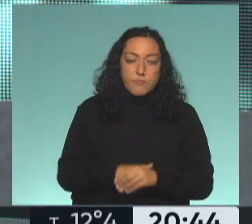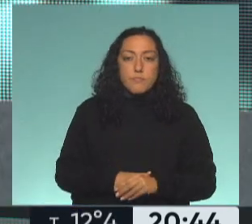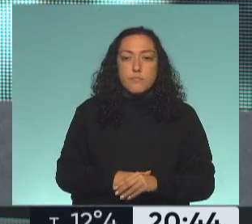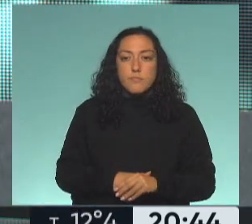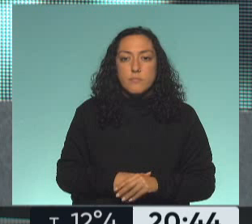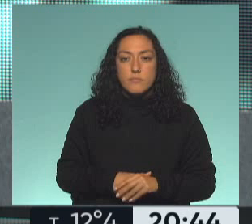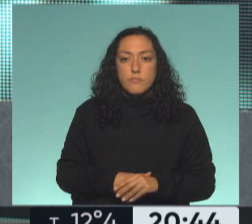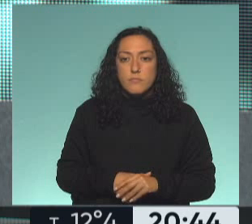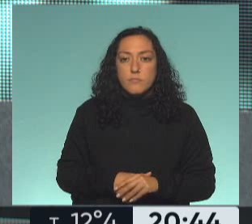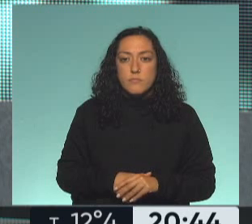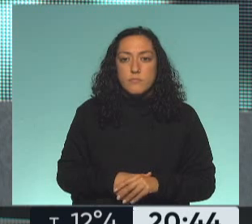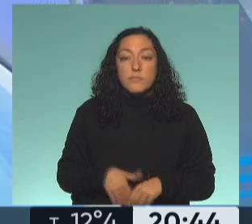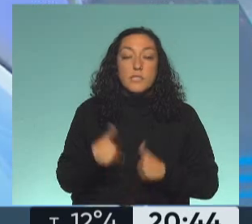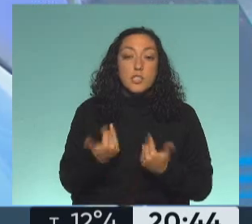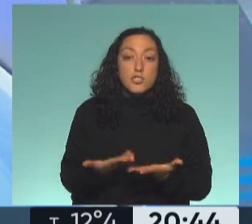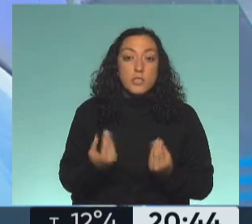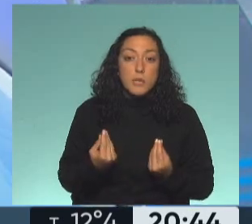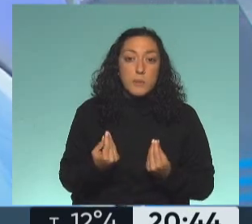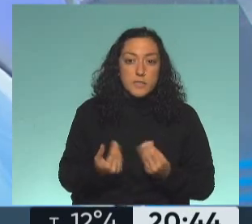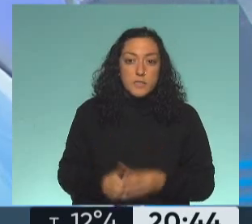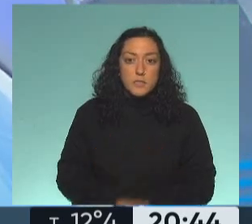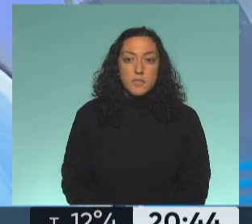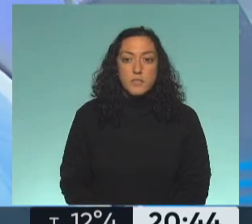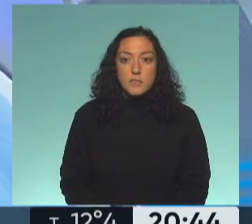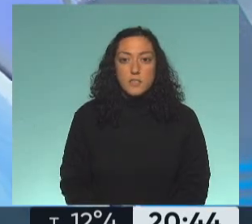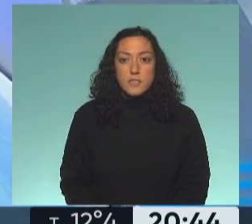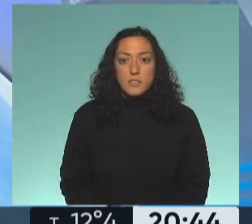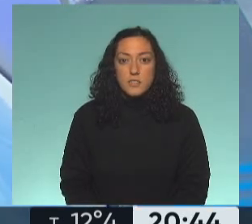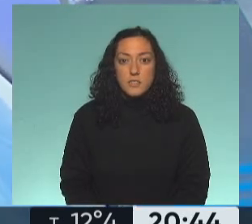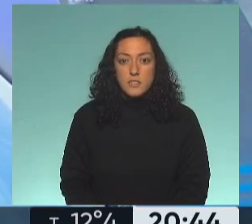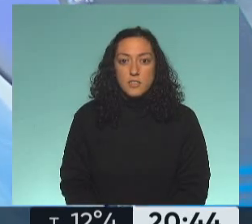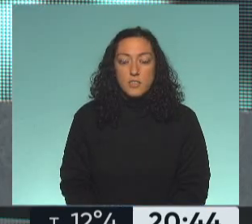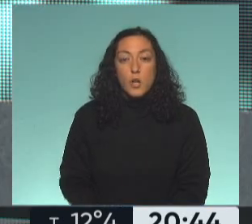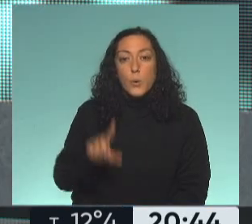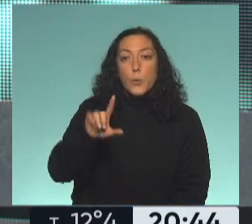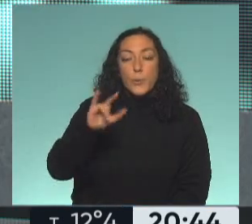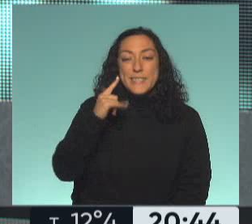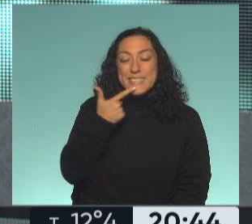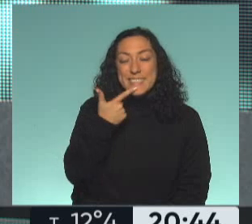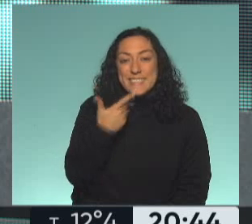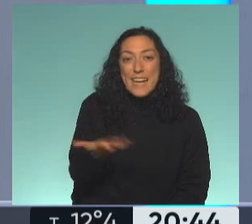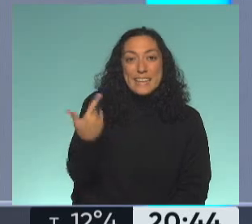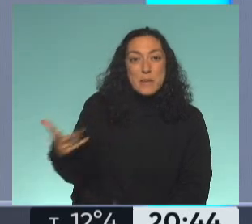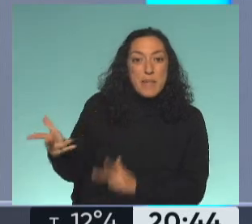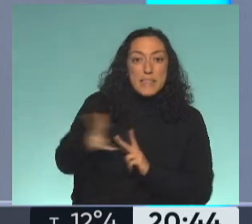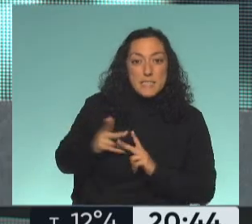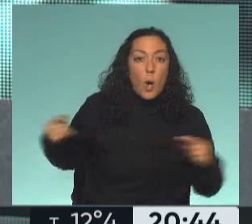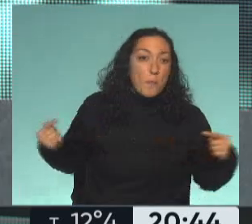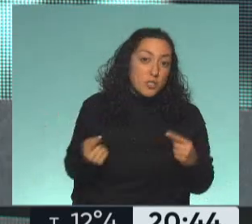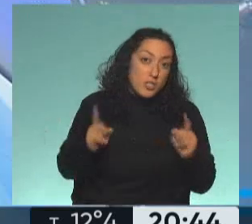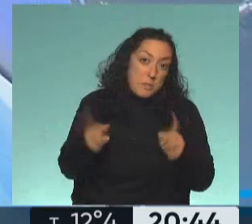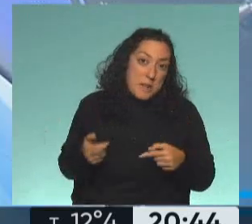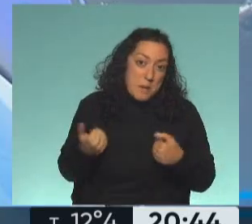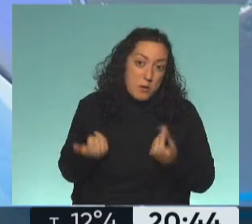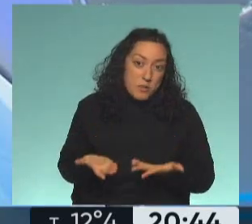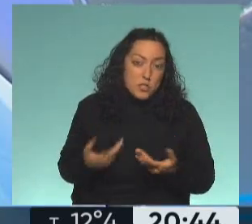de todo, entonces. Bueno, claro, Luis me decía, claro, la oposición hace lo propio. No, yo